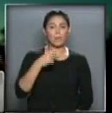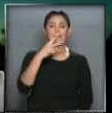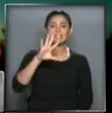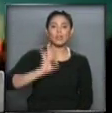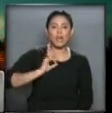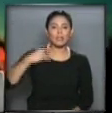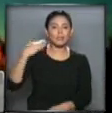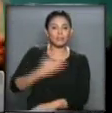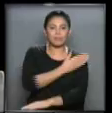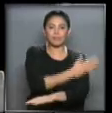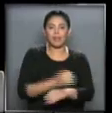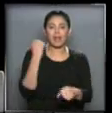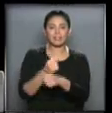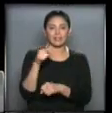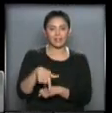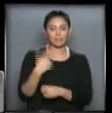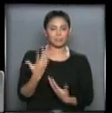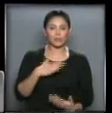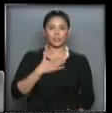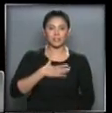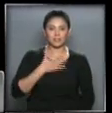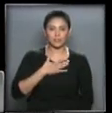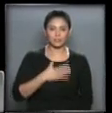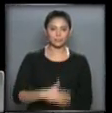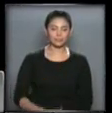años tocando, contentos por todo eso, ¿no?